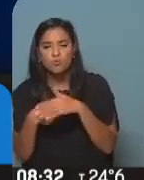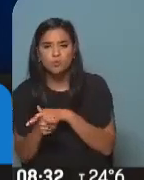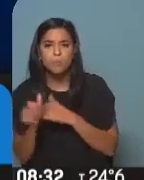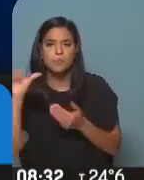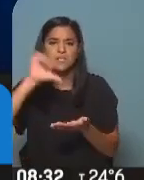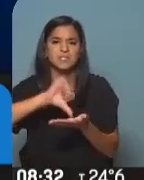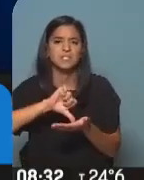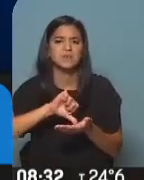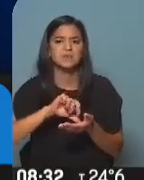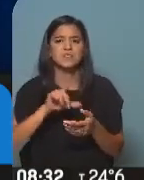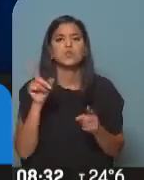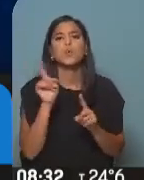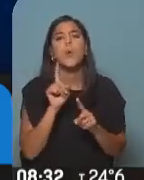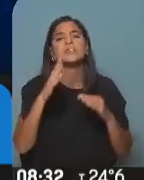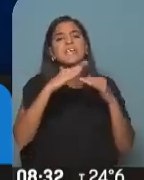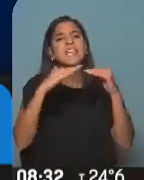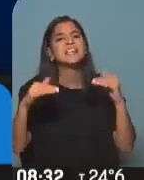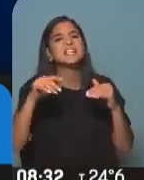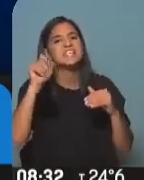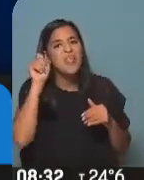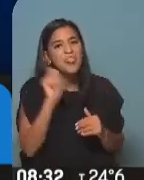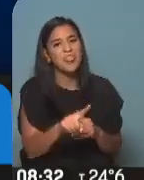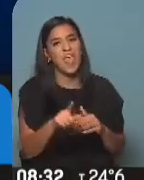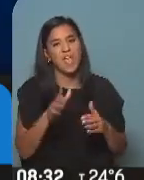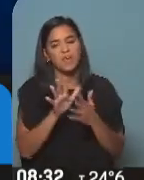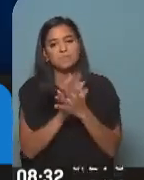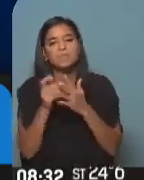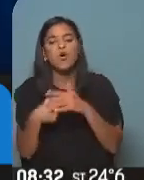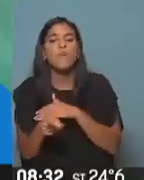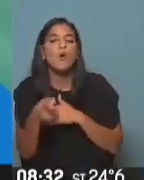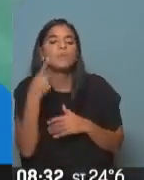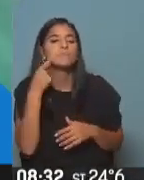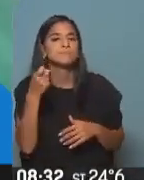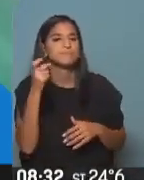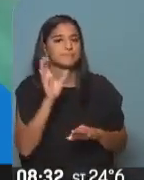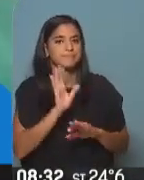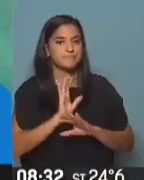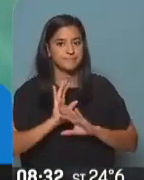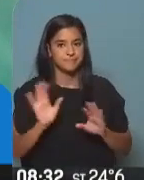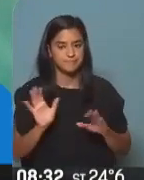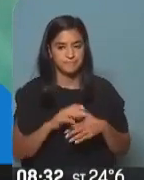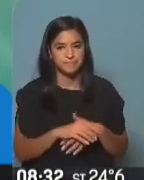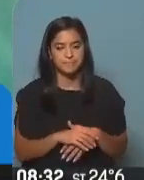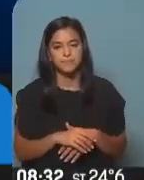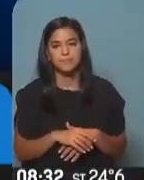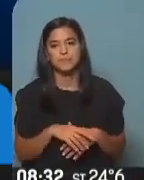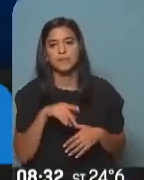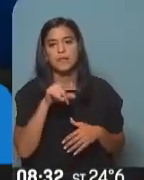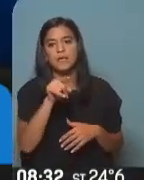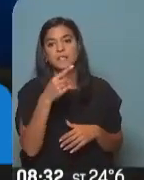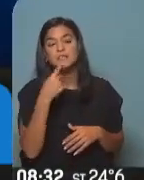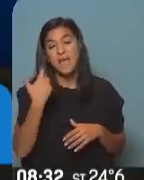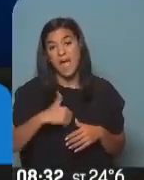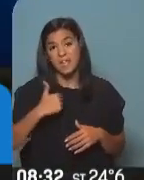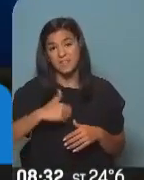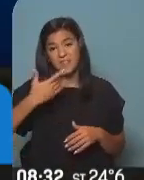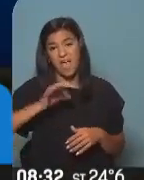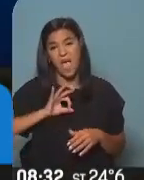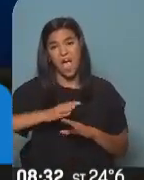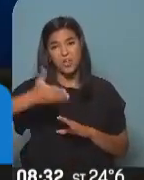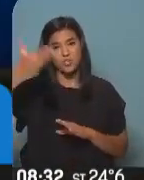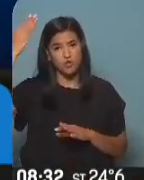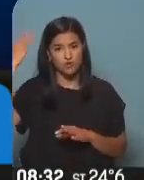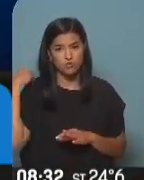es un índice de corrupción propiamente dicho, porque no se puede saber, sino de percepción de la corrupción. Y lo que dicen en Argentina hace muchísimos años